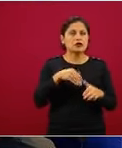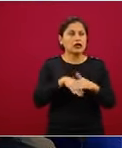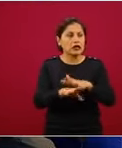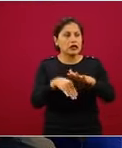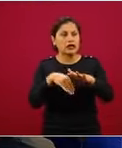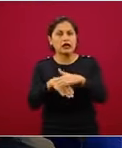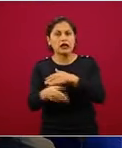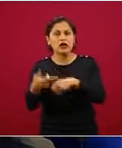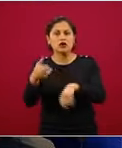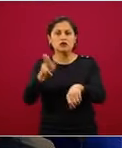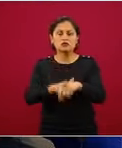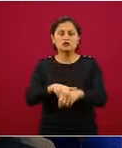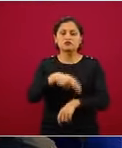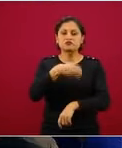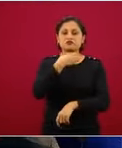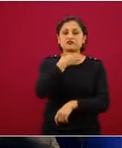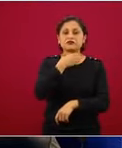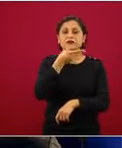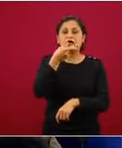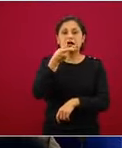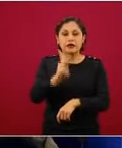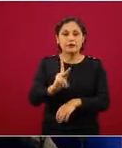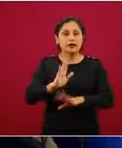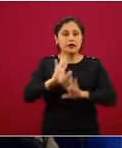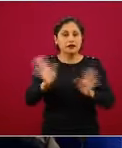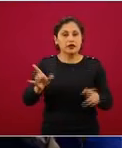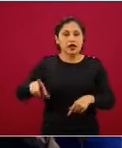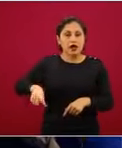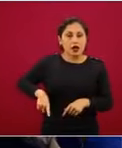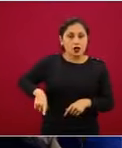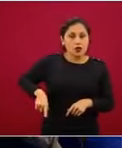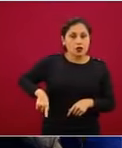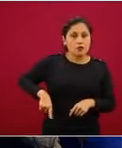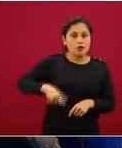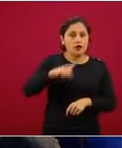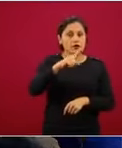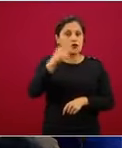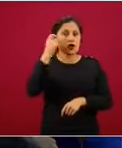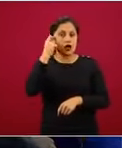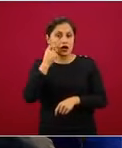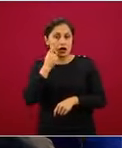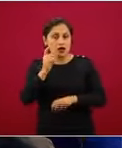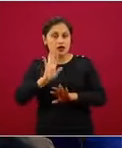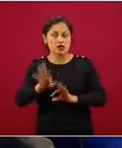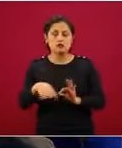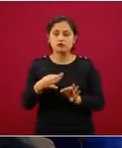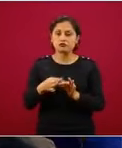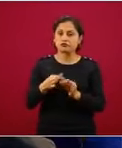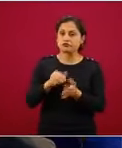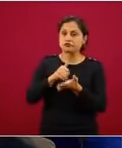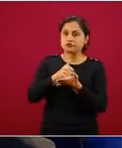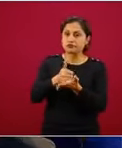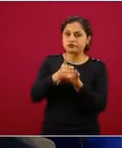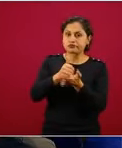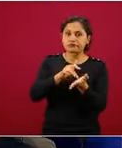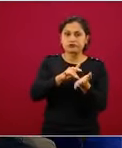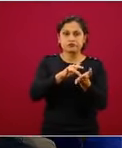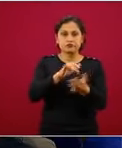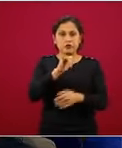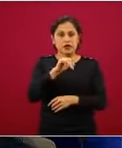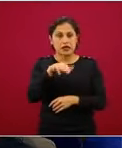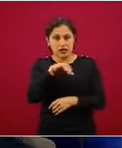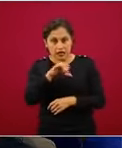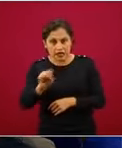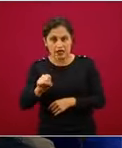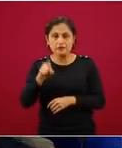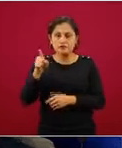disponible. Afortunadamente ha habido una respuesta muy positiva del gobierno de Guerrero y de las instituciones también nacionales de salud, el IMSS, aquí